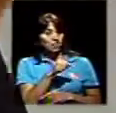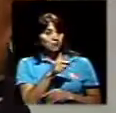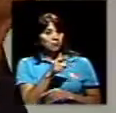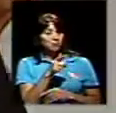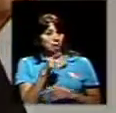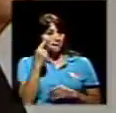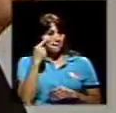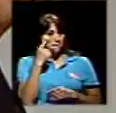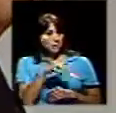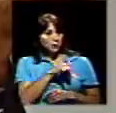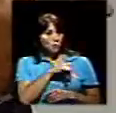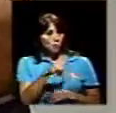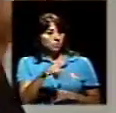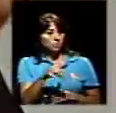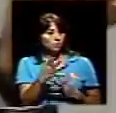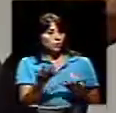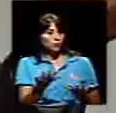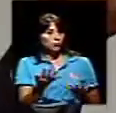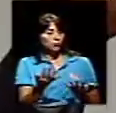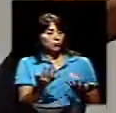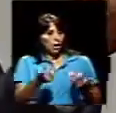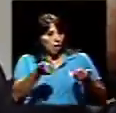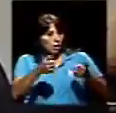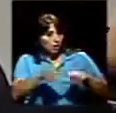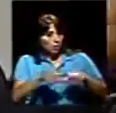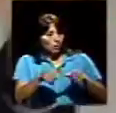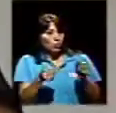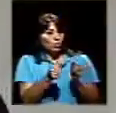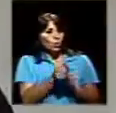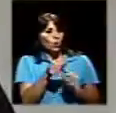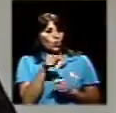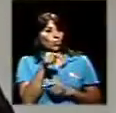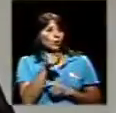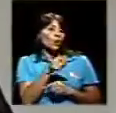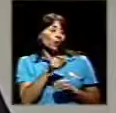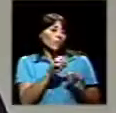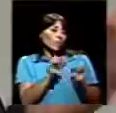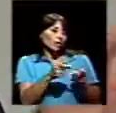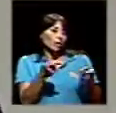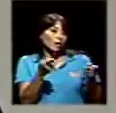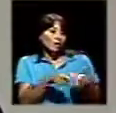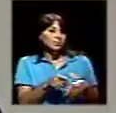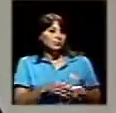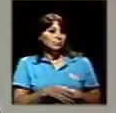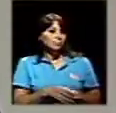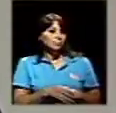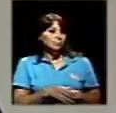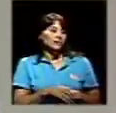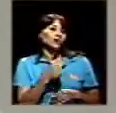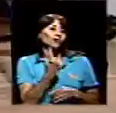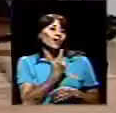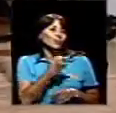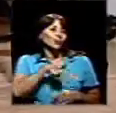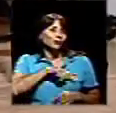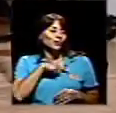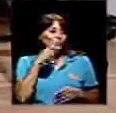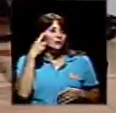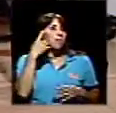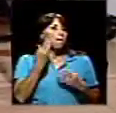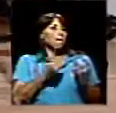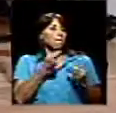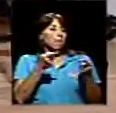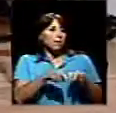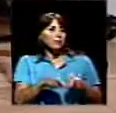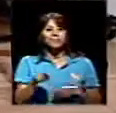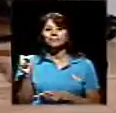con ese diagnóstico de lo que pudiera ser, dado que no es? Es decir, es una conjetura, por supuesto. Probablemente